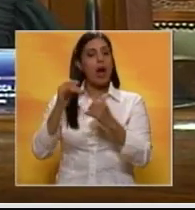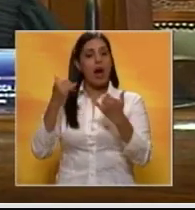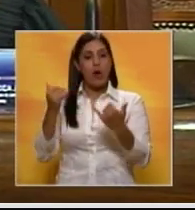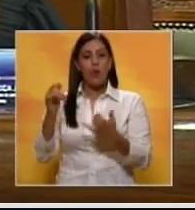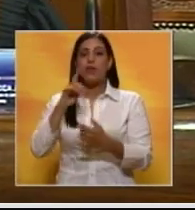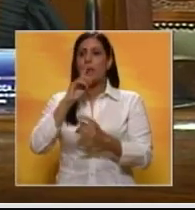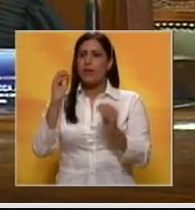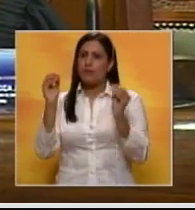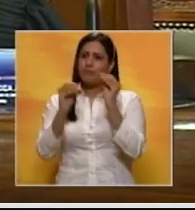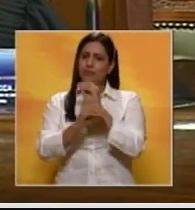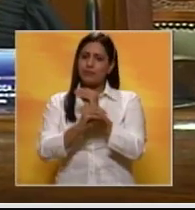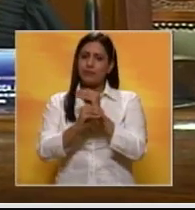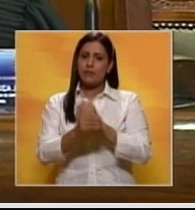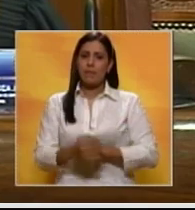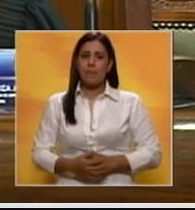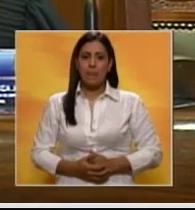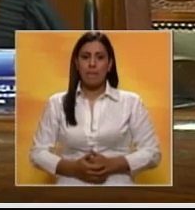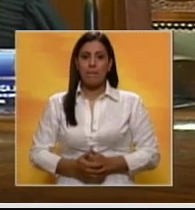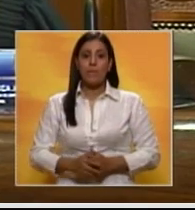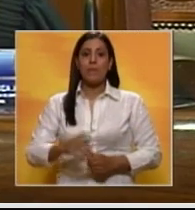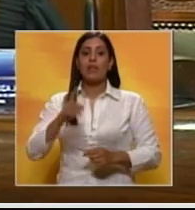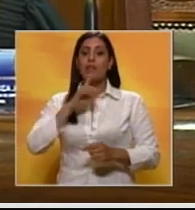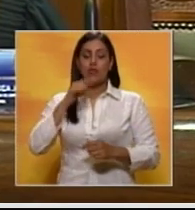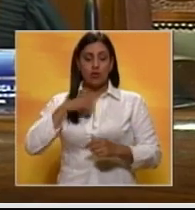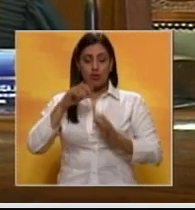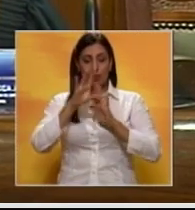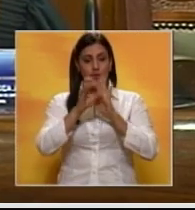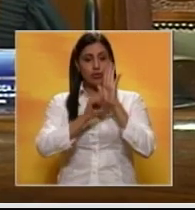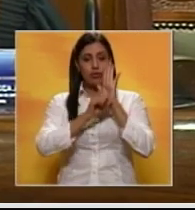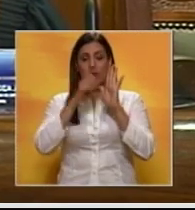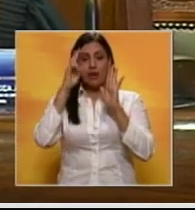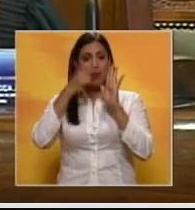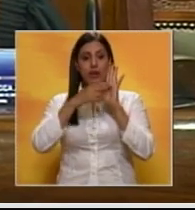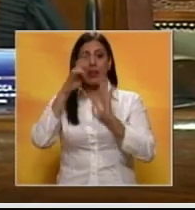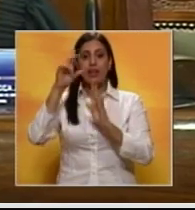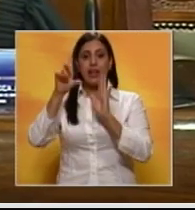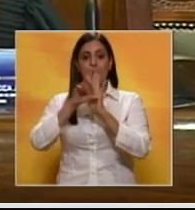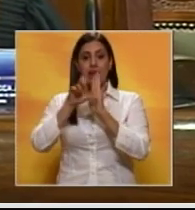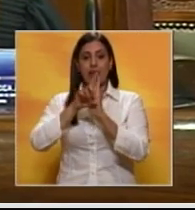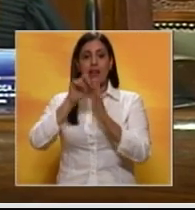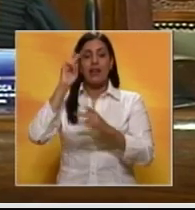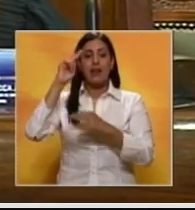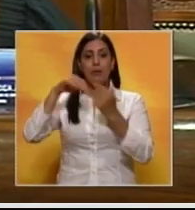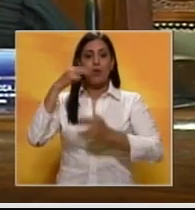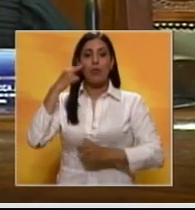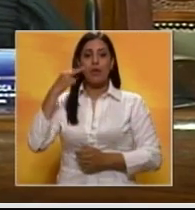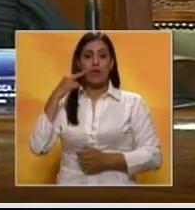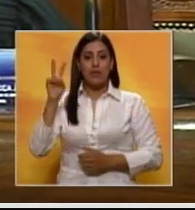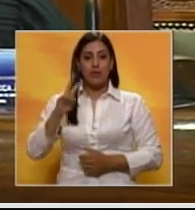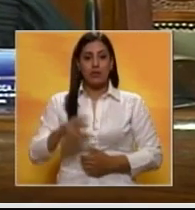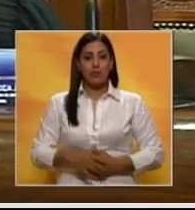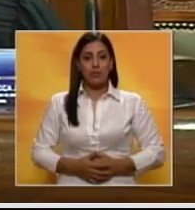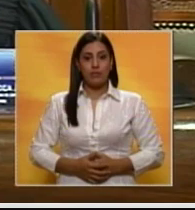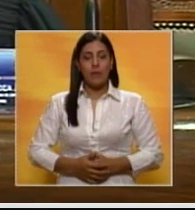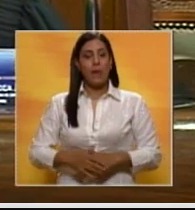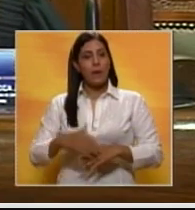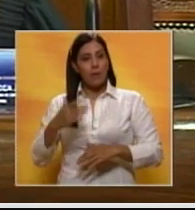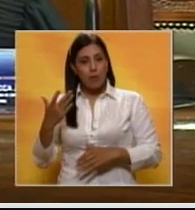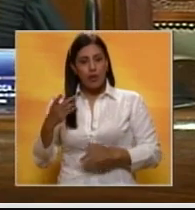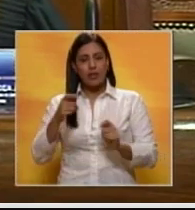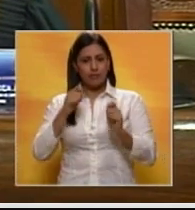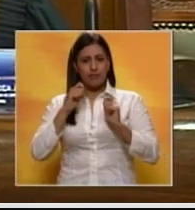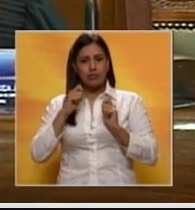contraria esa designación a la Constitución y a las leyes de la República Bolivariana de Venezuela, ya que